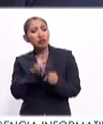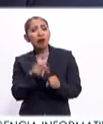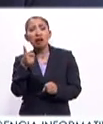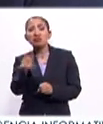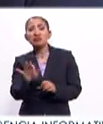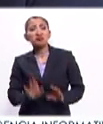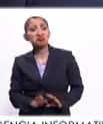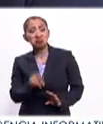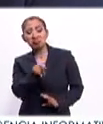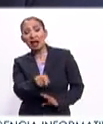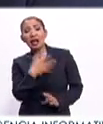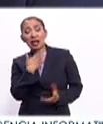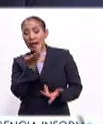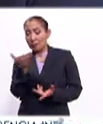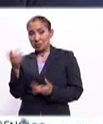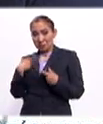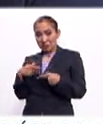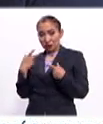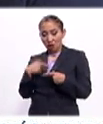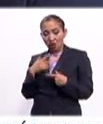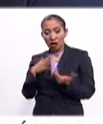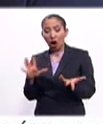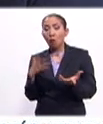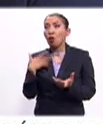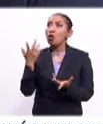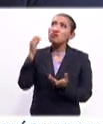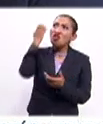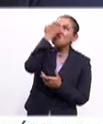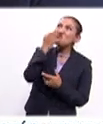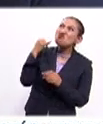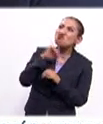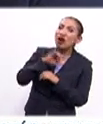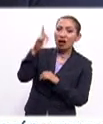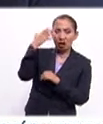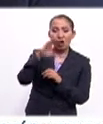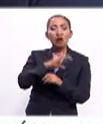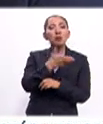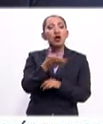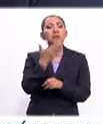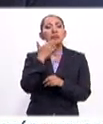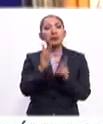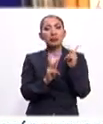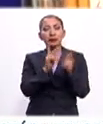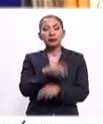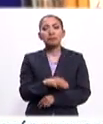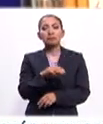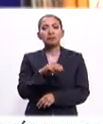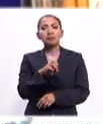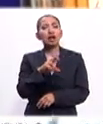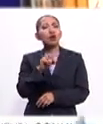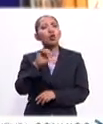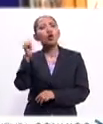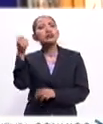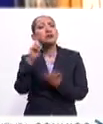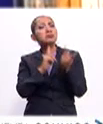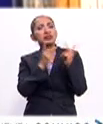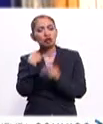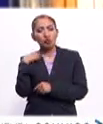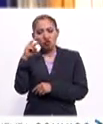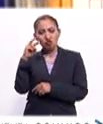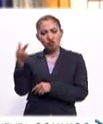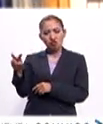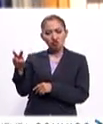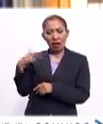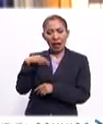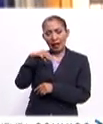indicadores naturales que le permiten al campesino, sin climatología, tener una agricultura segura. Marco, ¿qué otras plantas? Porque